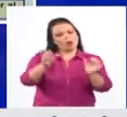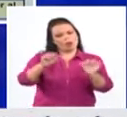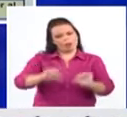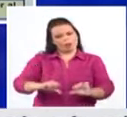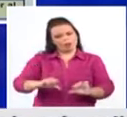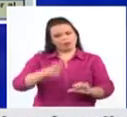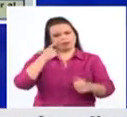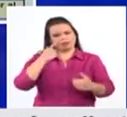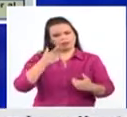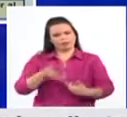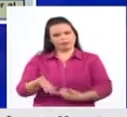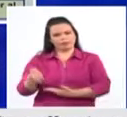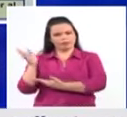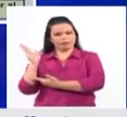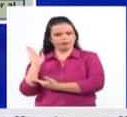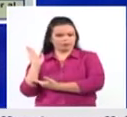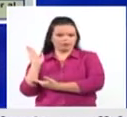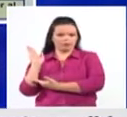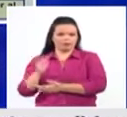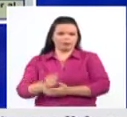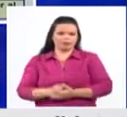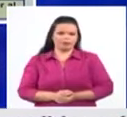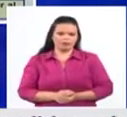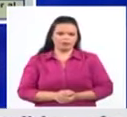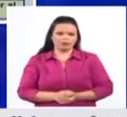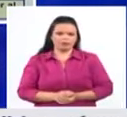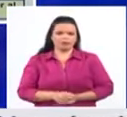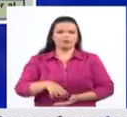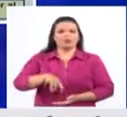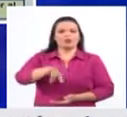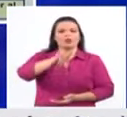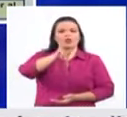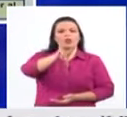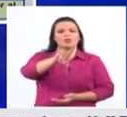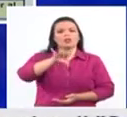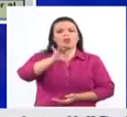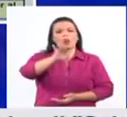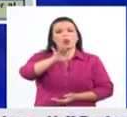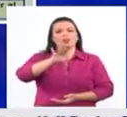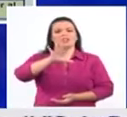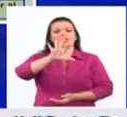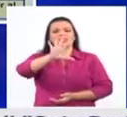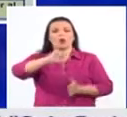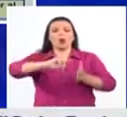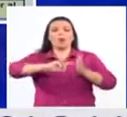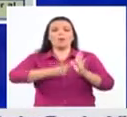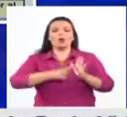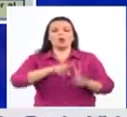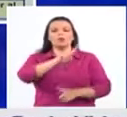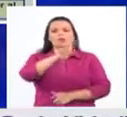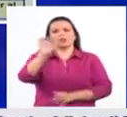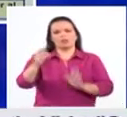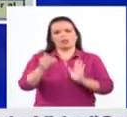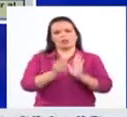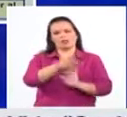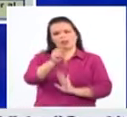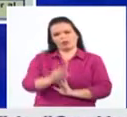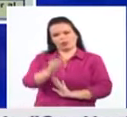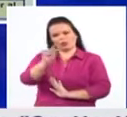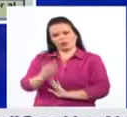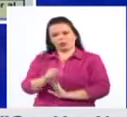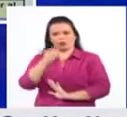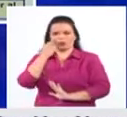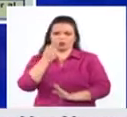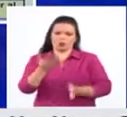pantalla, una tasa de 985 por 100.000 habitantes en los